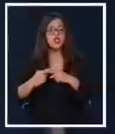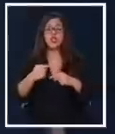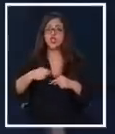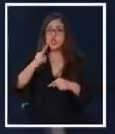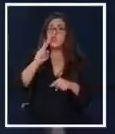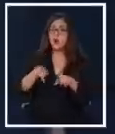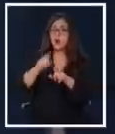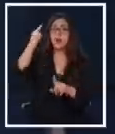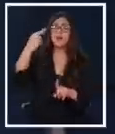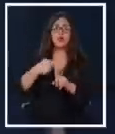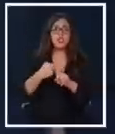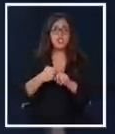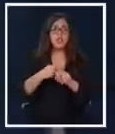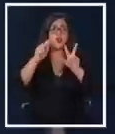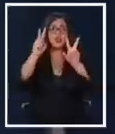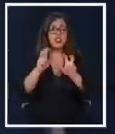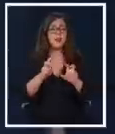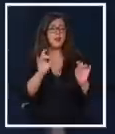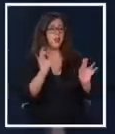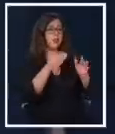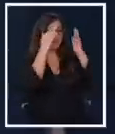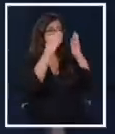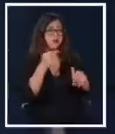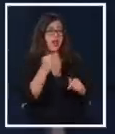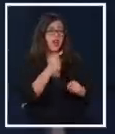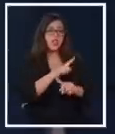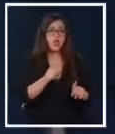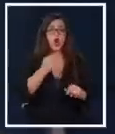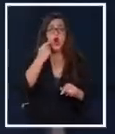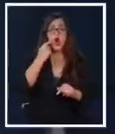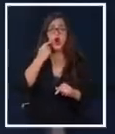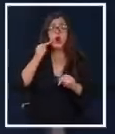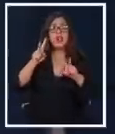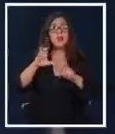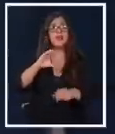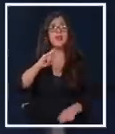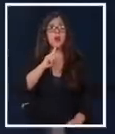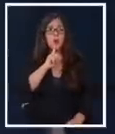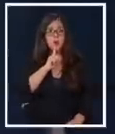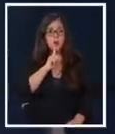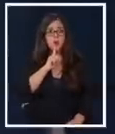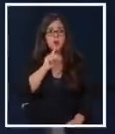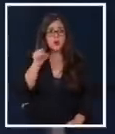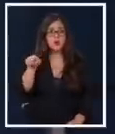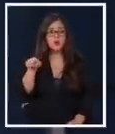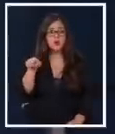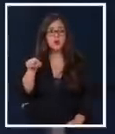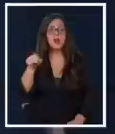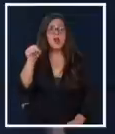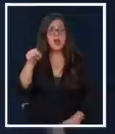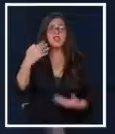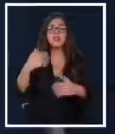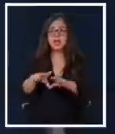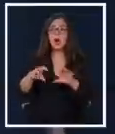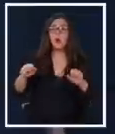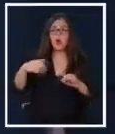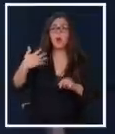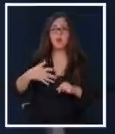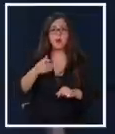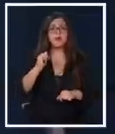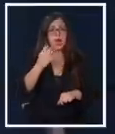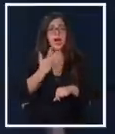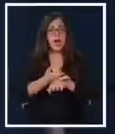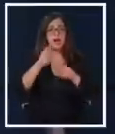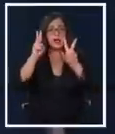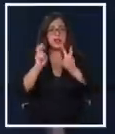como buena noticia para no centrarnos solamente los aspectos negativos lo que pasó con la coop por un lado en donde llegamos a un acuerdo importantísimo